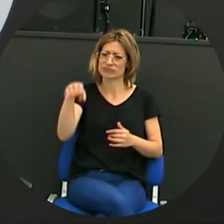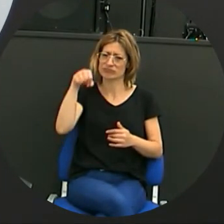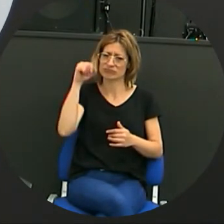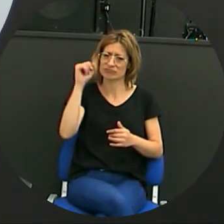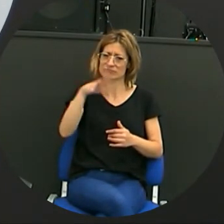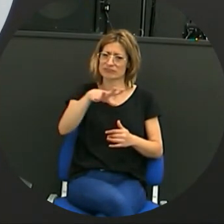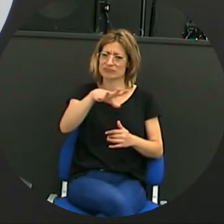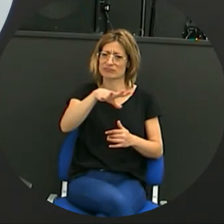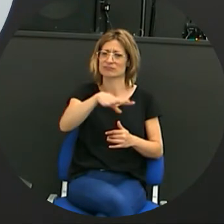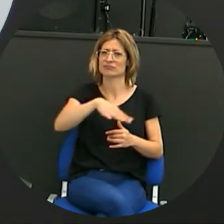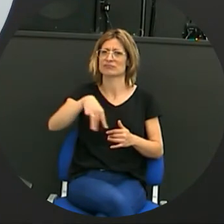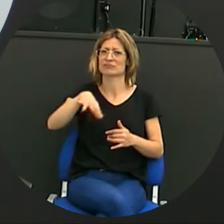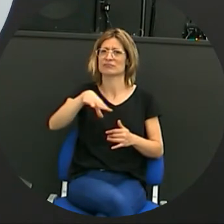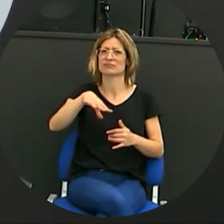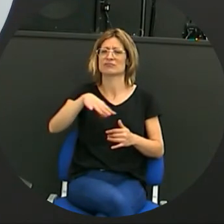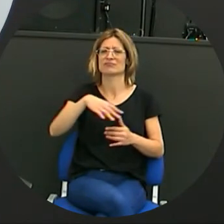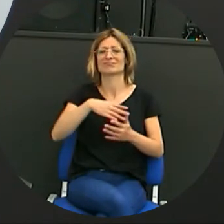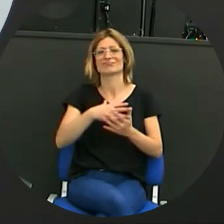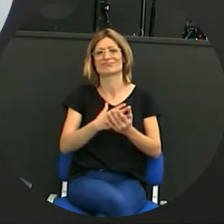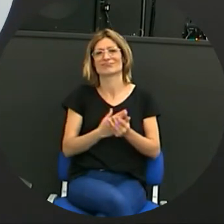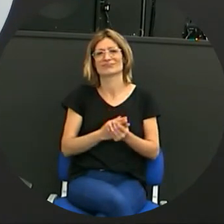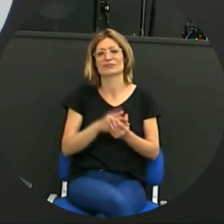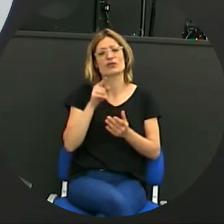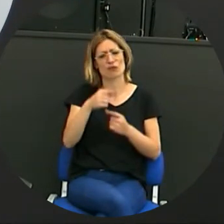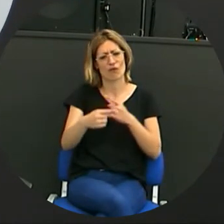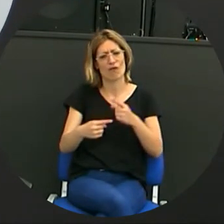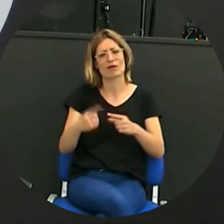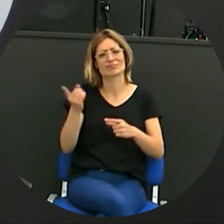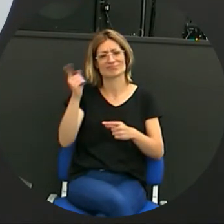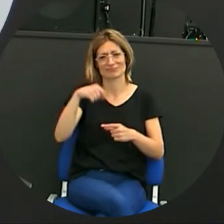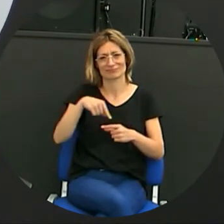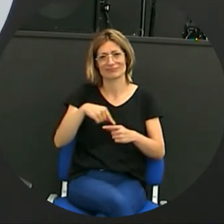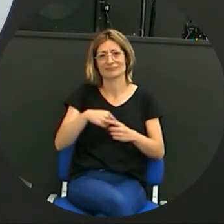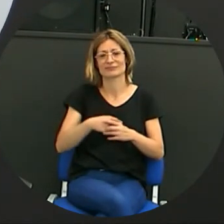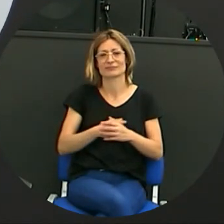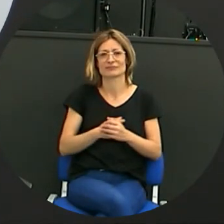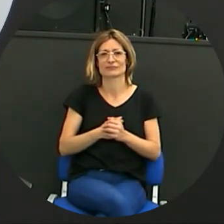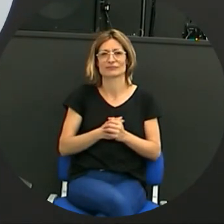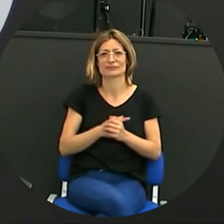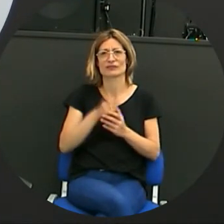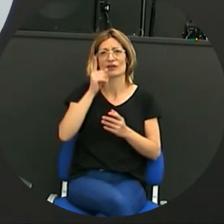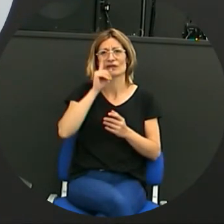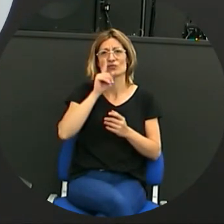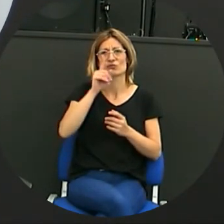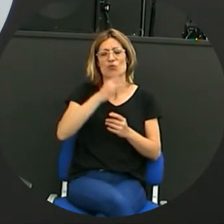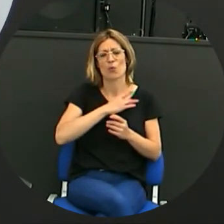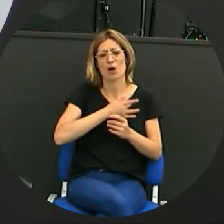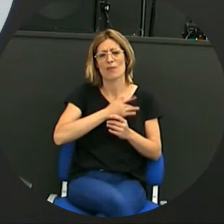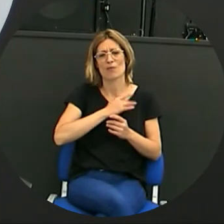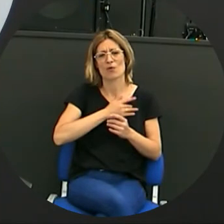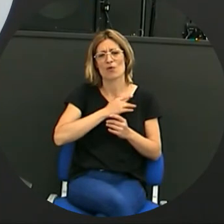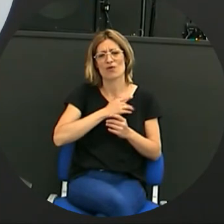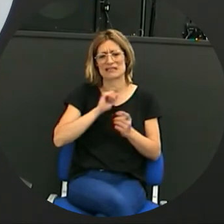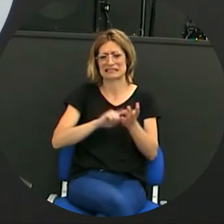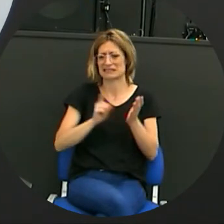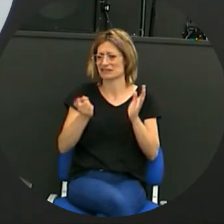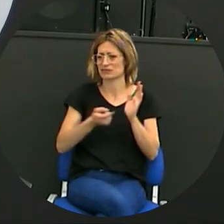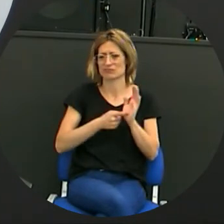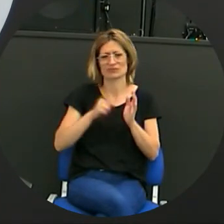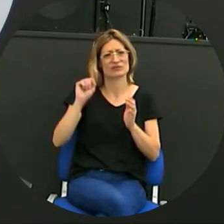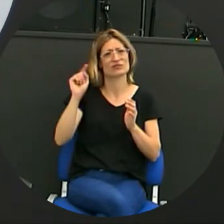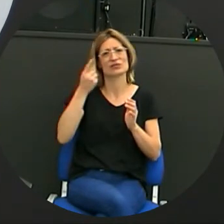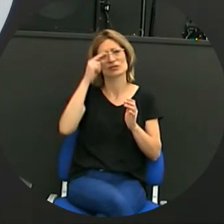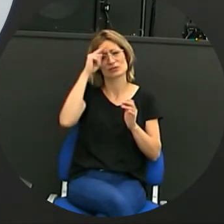de los componentes de la Iglesia Emmanuel y sus familias. Ese amor inmerecido pero completo tuyo de Dios